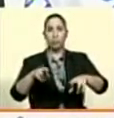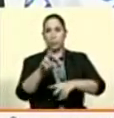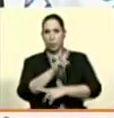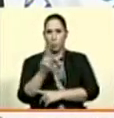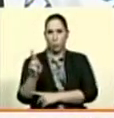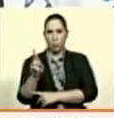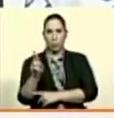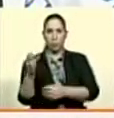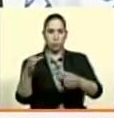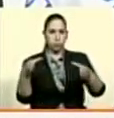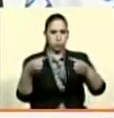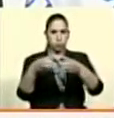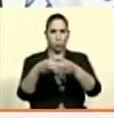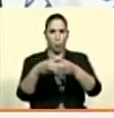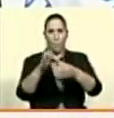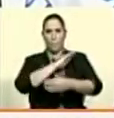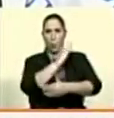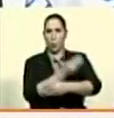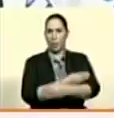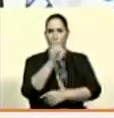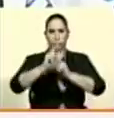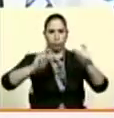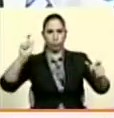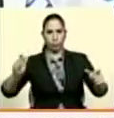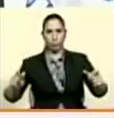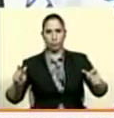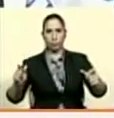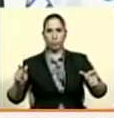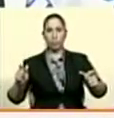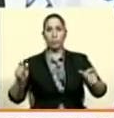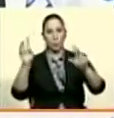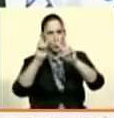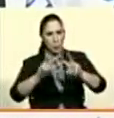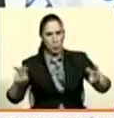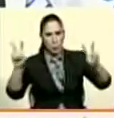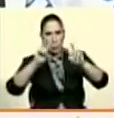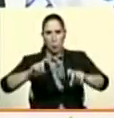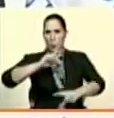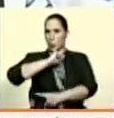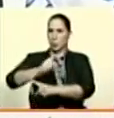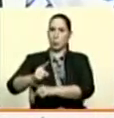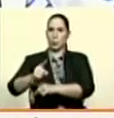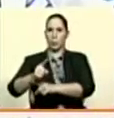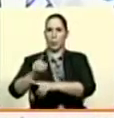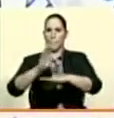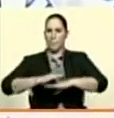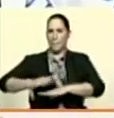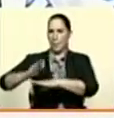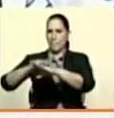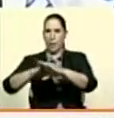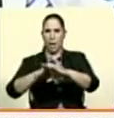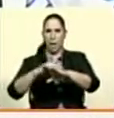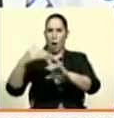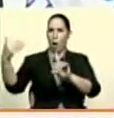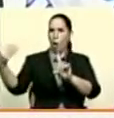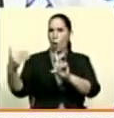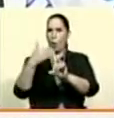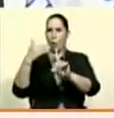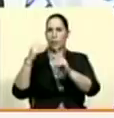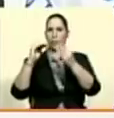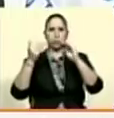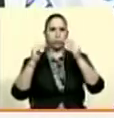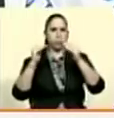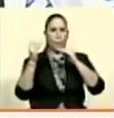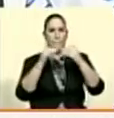integrante del Poder Ciudadano que previene, investiga, sanciona los hechos que atentan contra la ética pública y